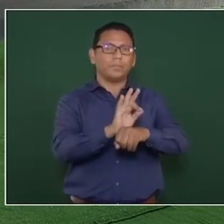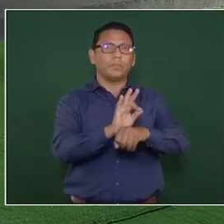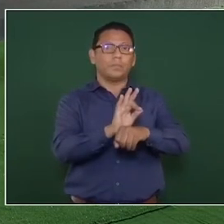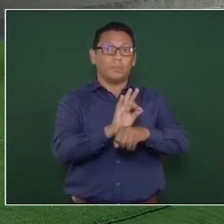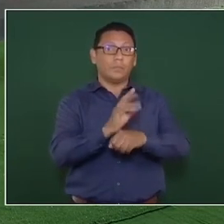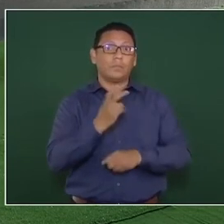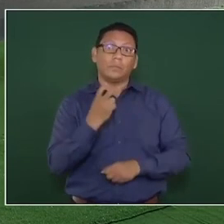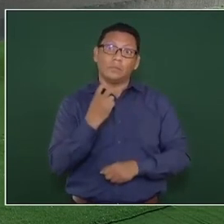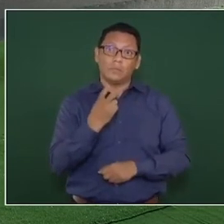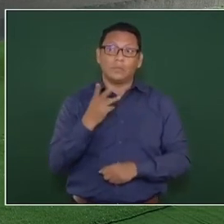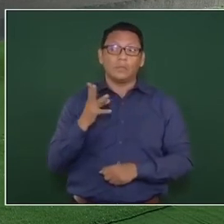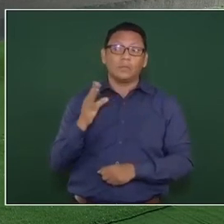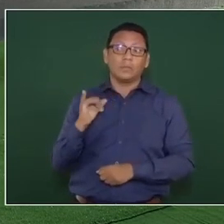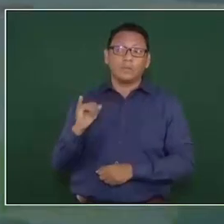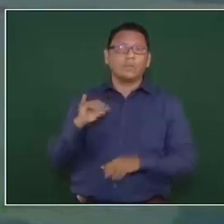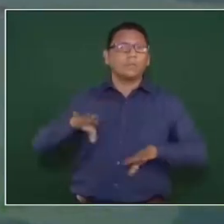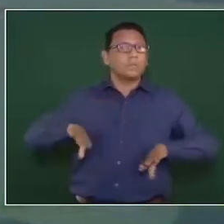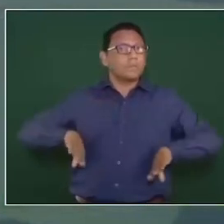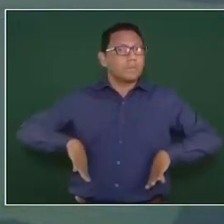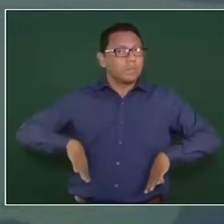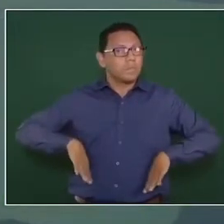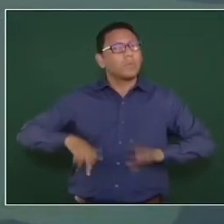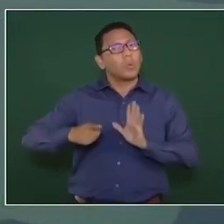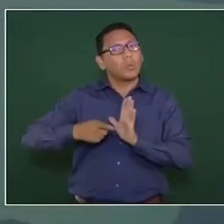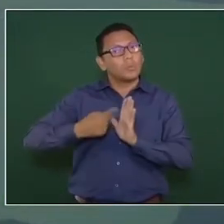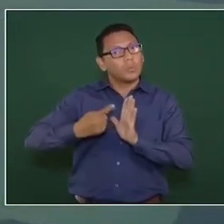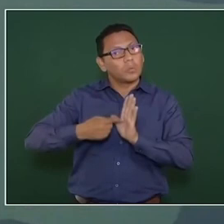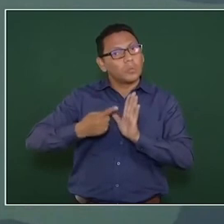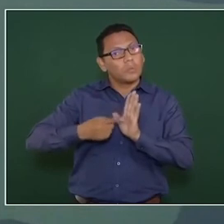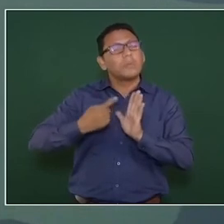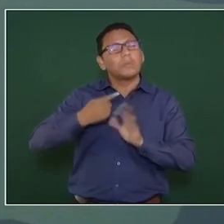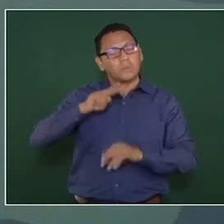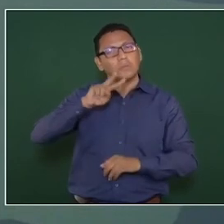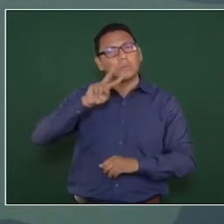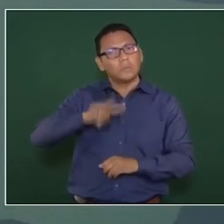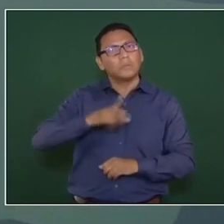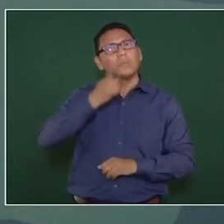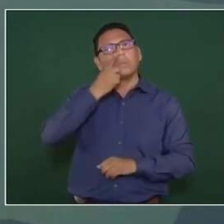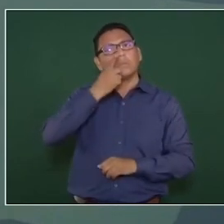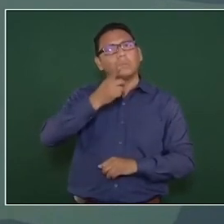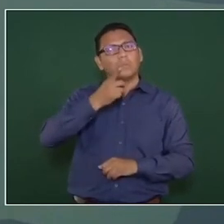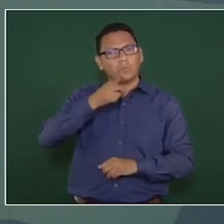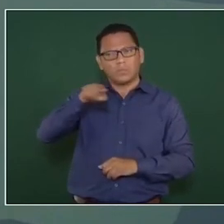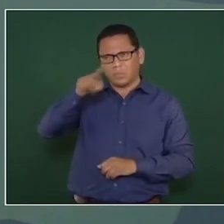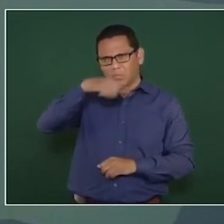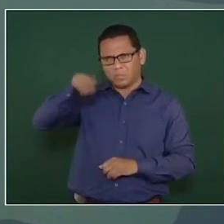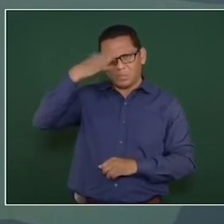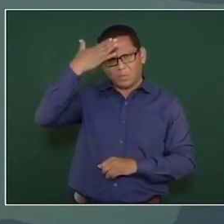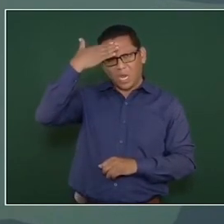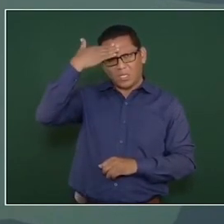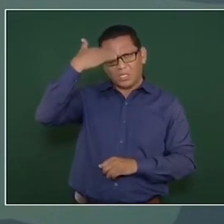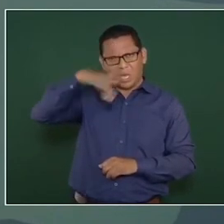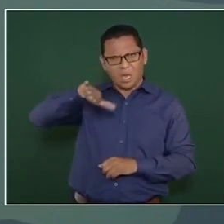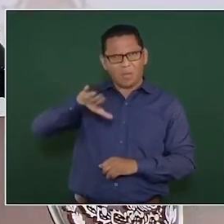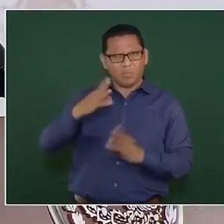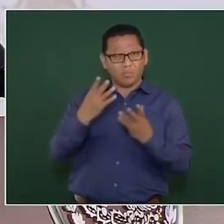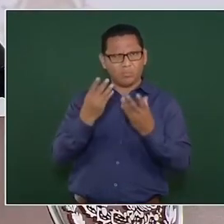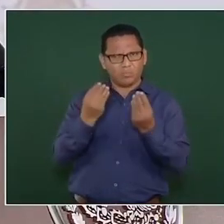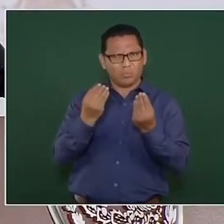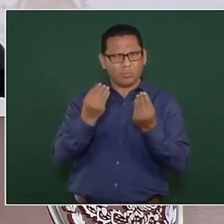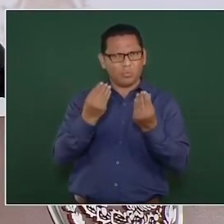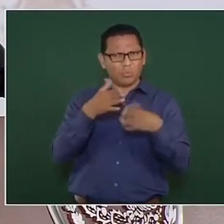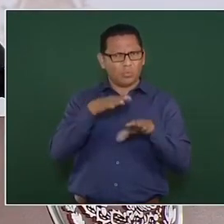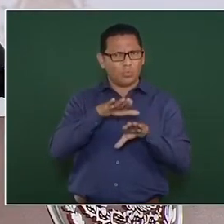Esto ha caracterizado, lo hemos dicho varias veces, y es de lo que más se sabe de